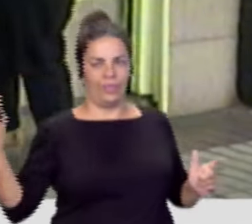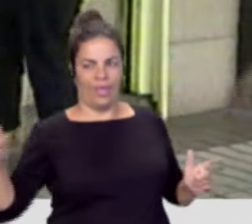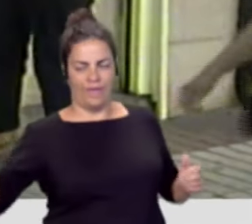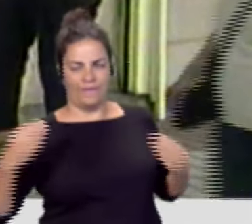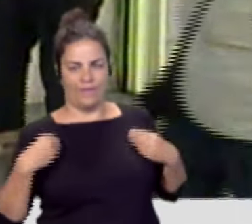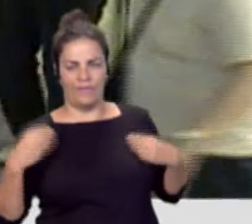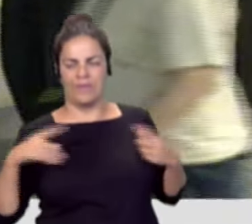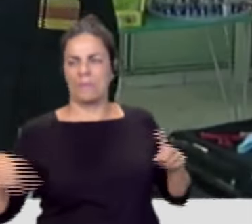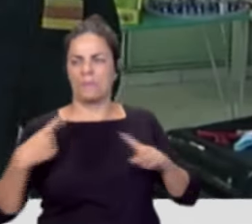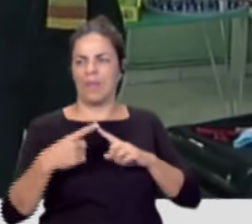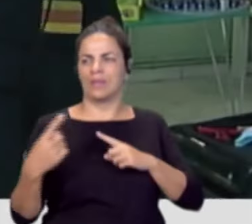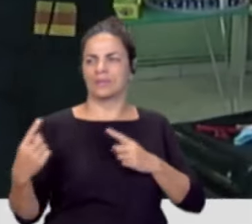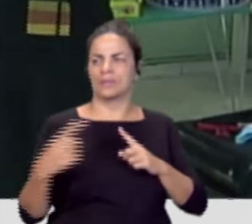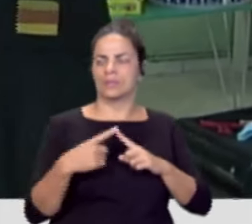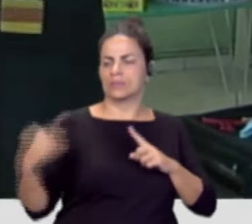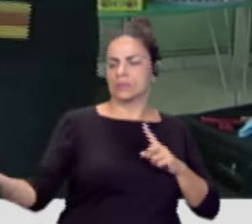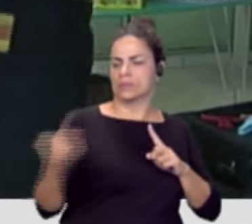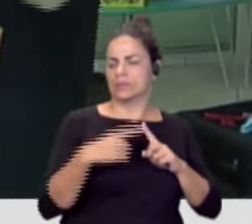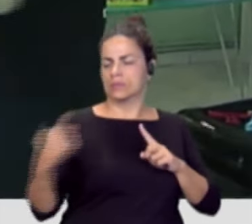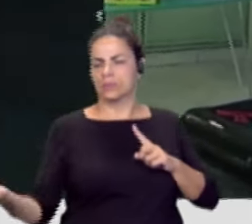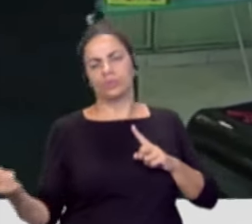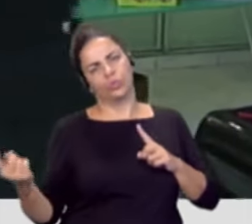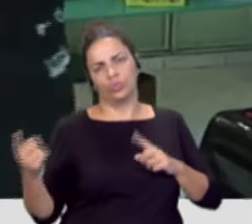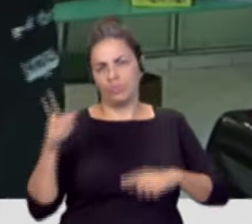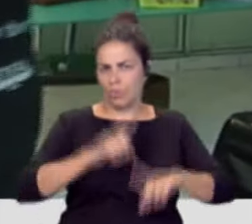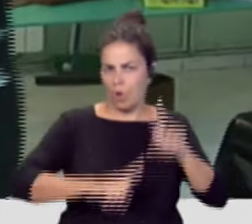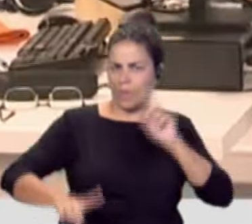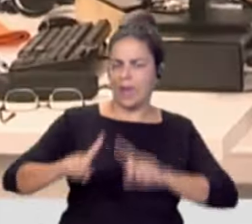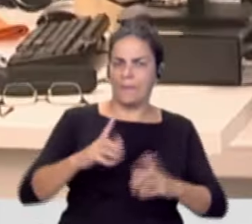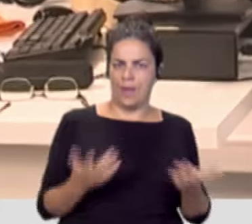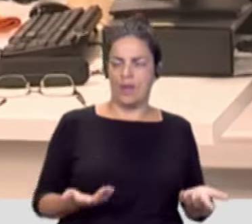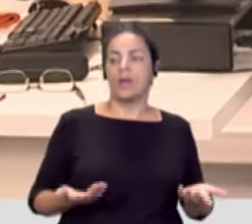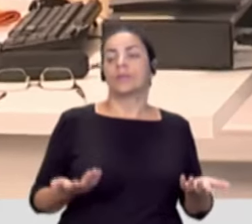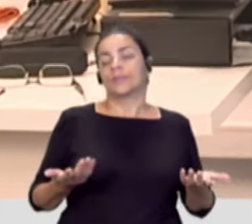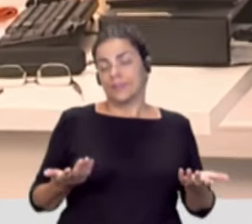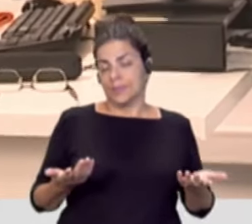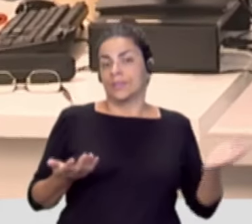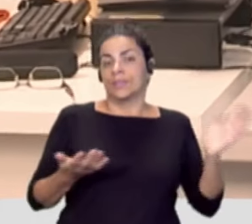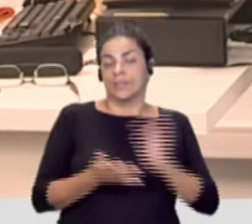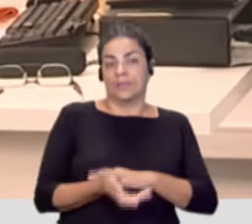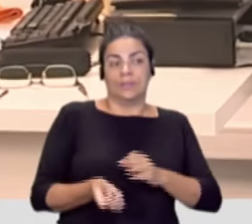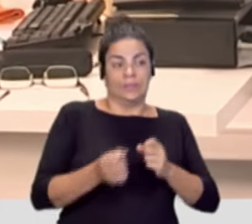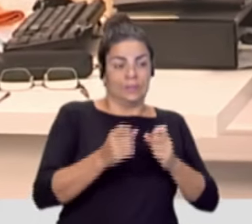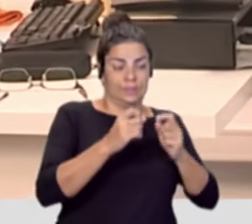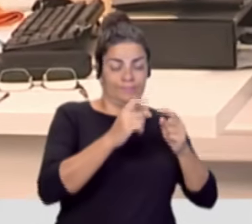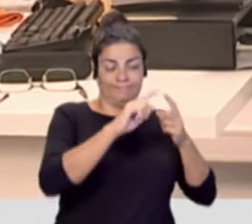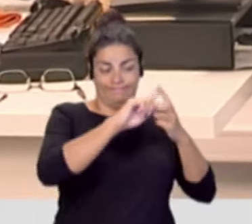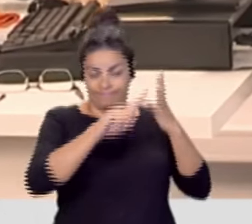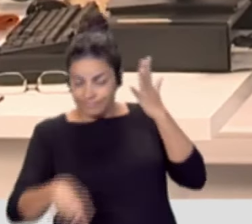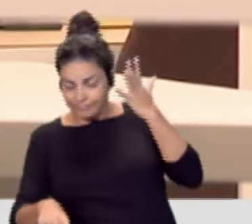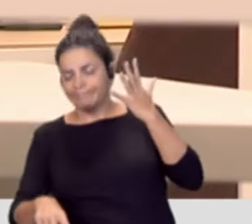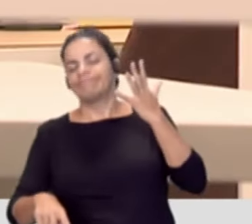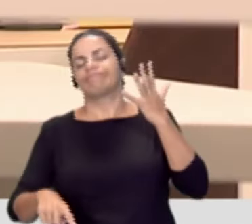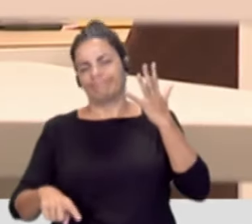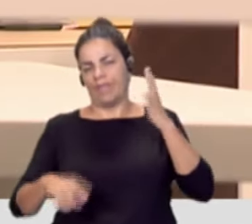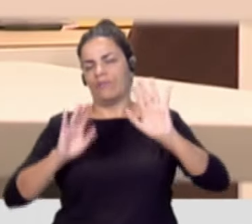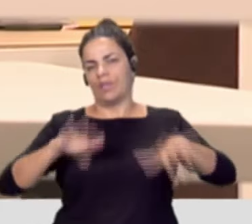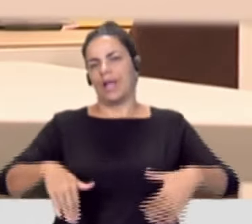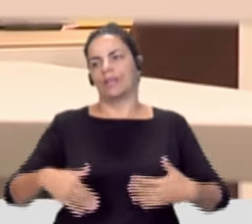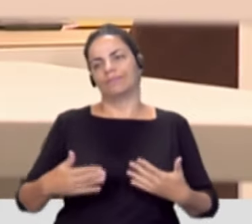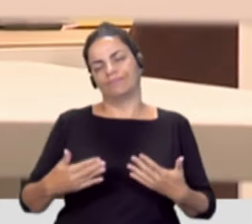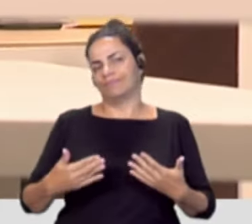de conectividad con los que verdaderamente tenemos. Bueno, todo ello es un conjunto de circunstancias que efectivamente